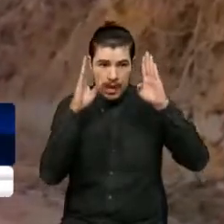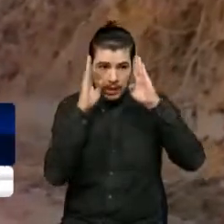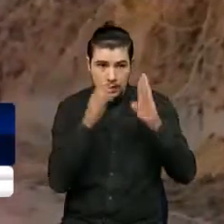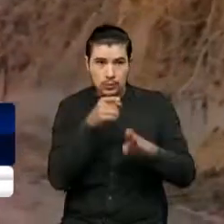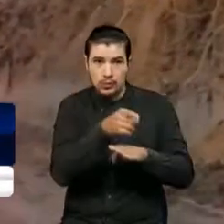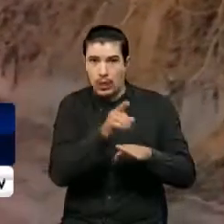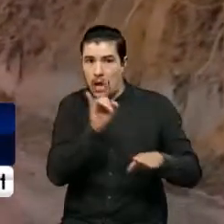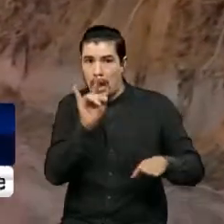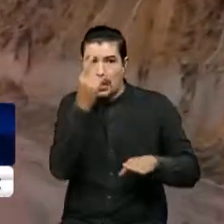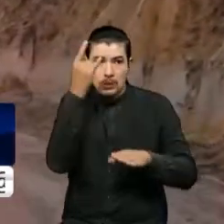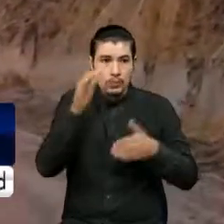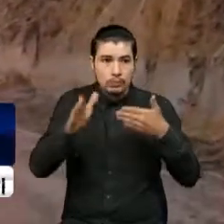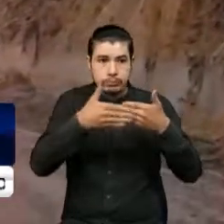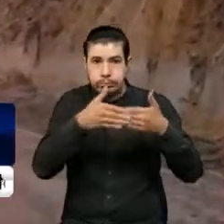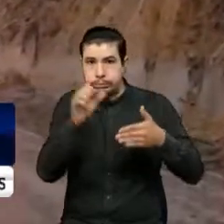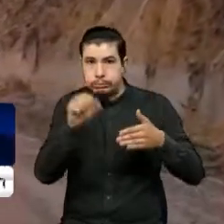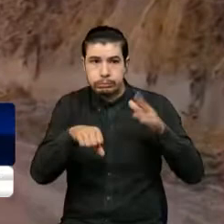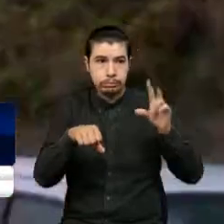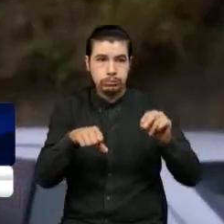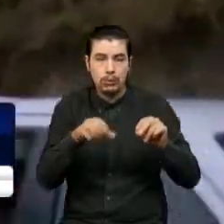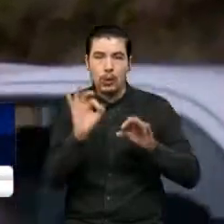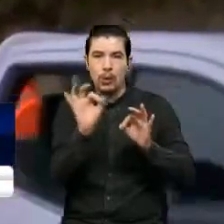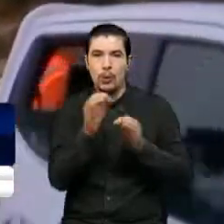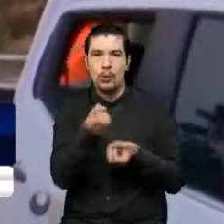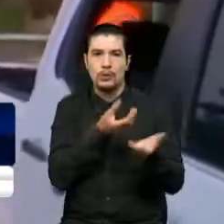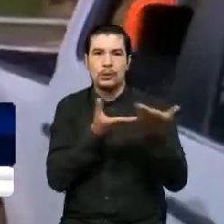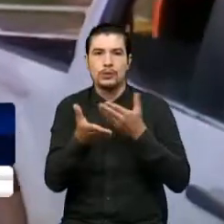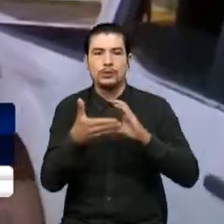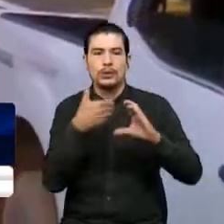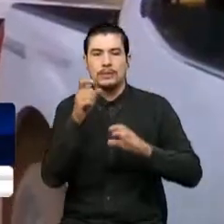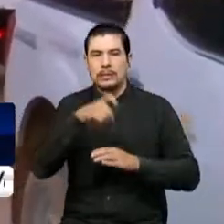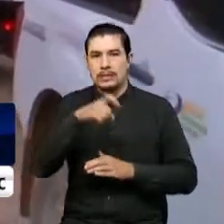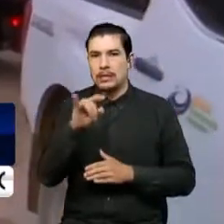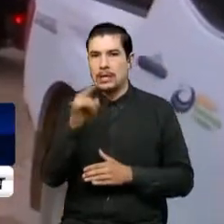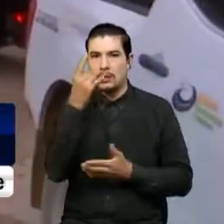necesario, como el cierre, si las condiciones del clima así lo ameritan.